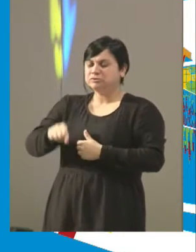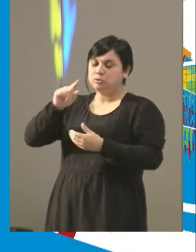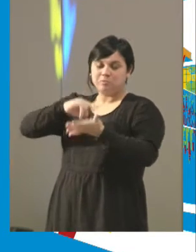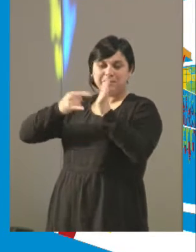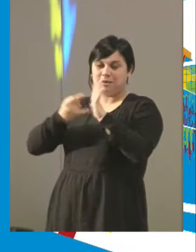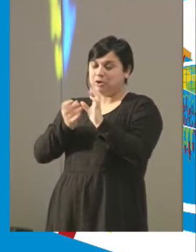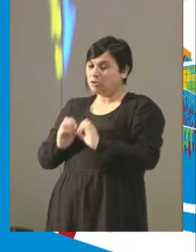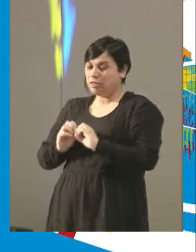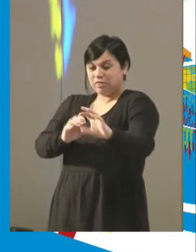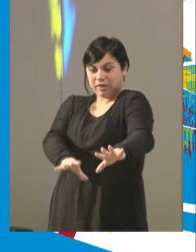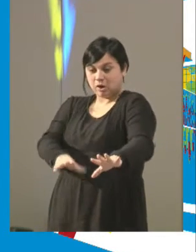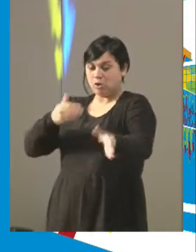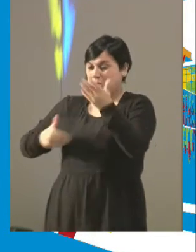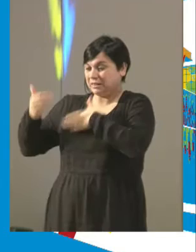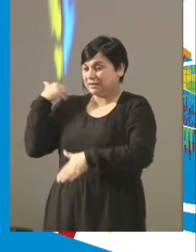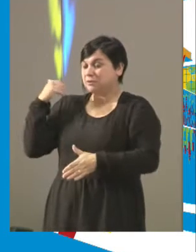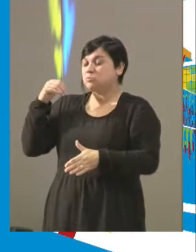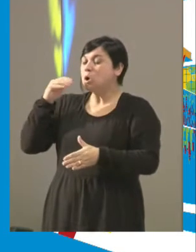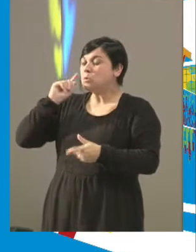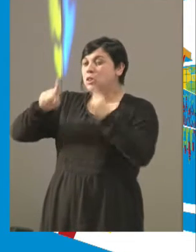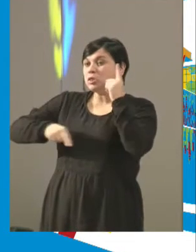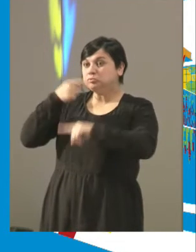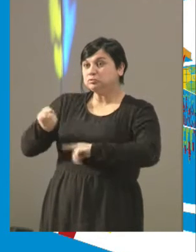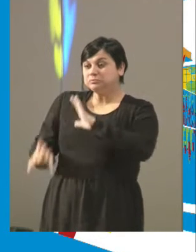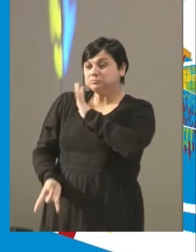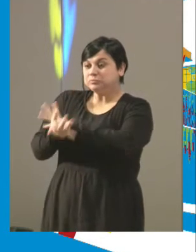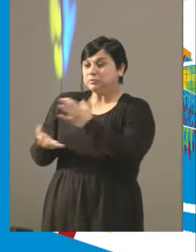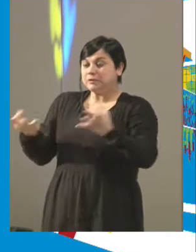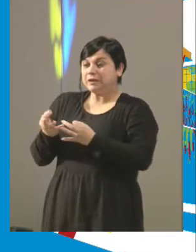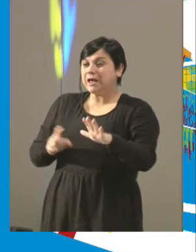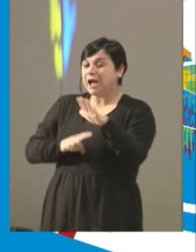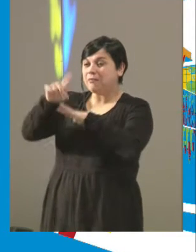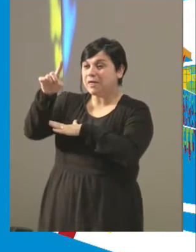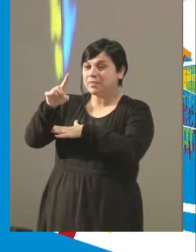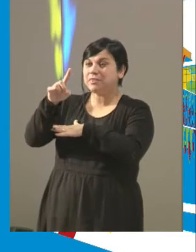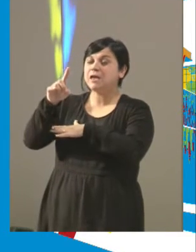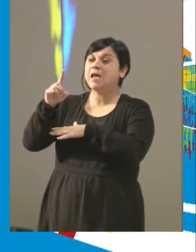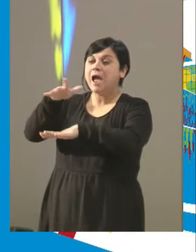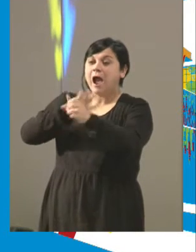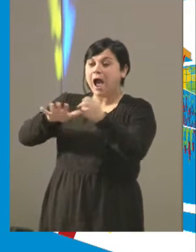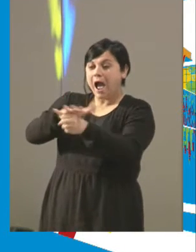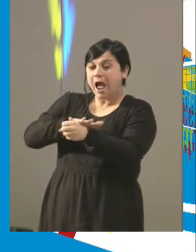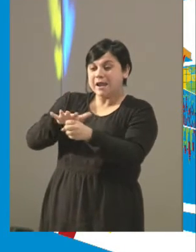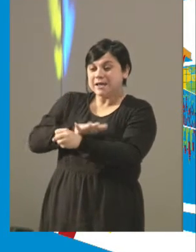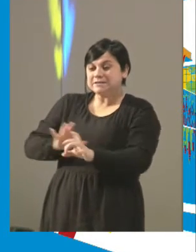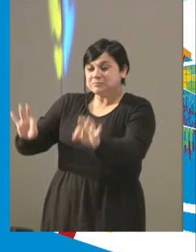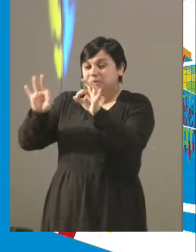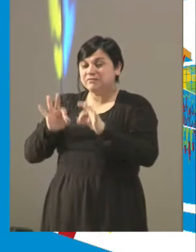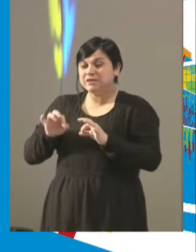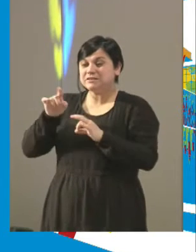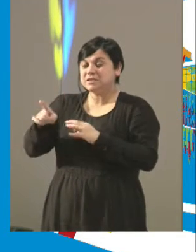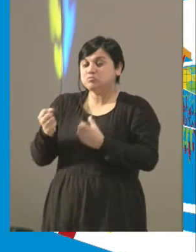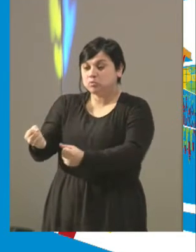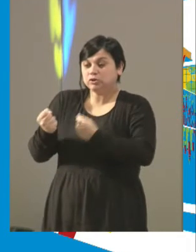aunque ahora parece que se está empezando a recuperar, y lo que se vio muy fructífero fue el avance en silos, en áreas muy específicas, donde sí que había